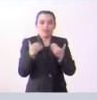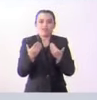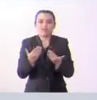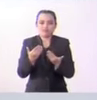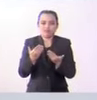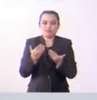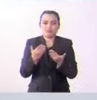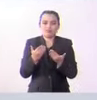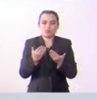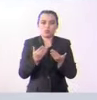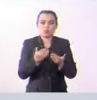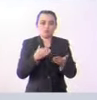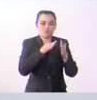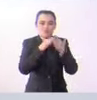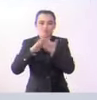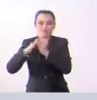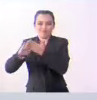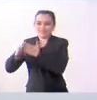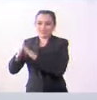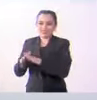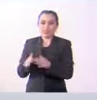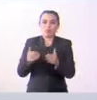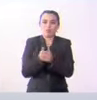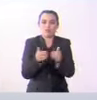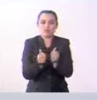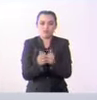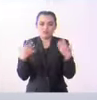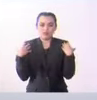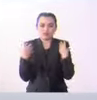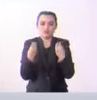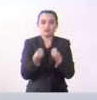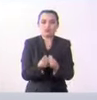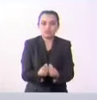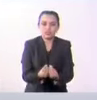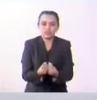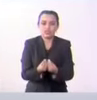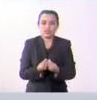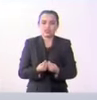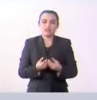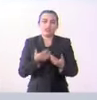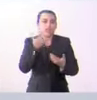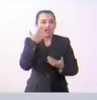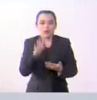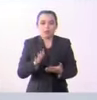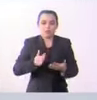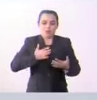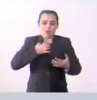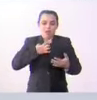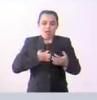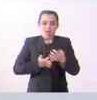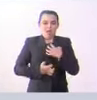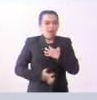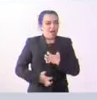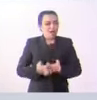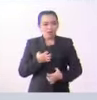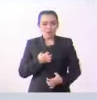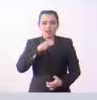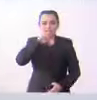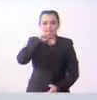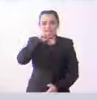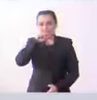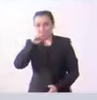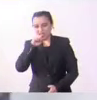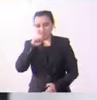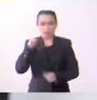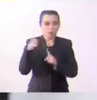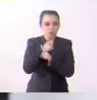problemas sociales que los agobiaban. Específicamente, estos podrían ser hambre, miseria, crimen,